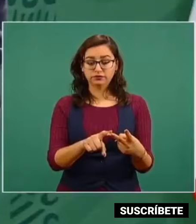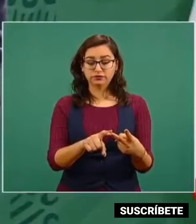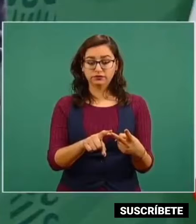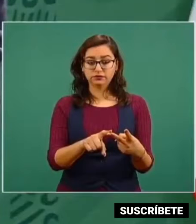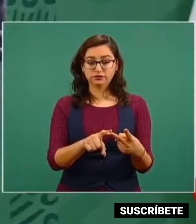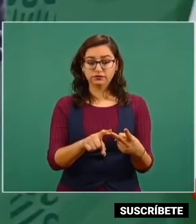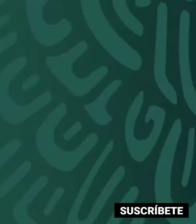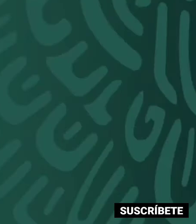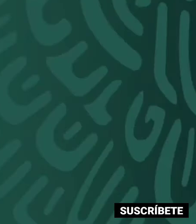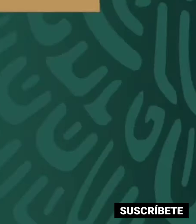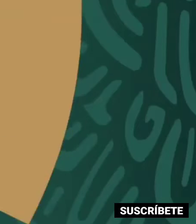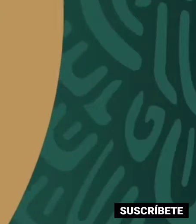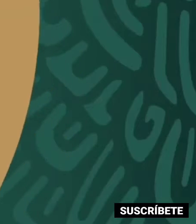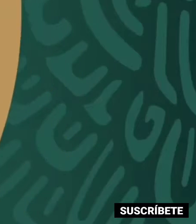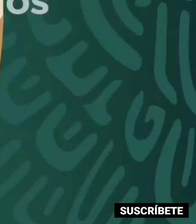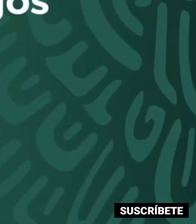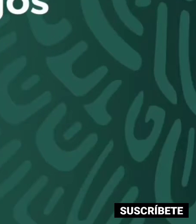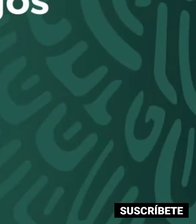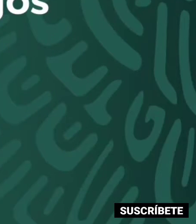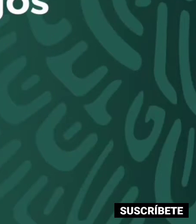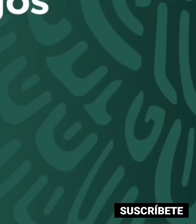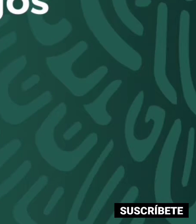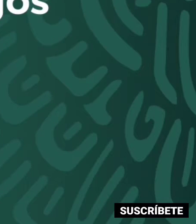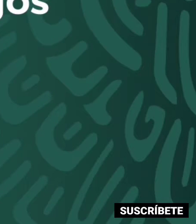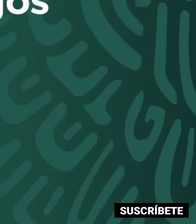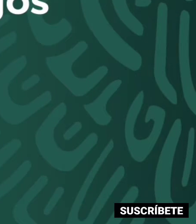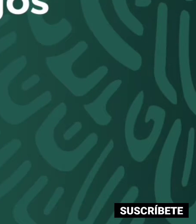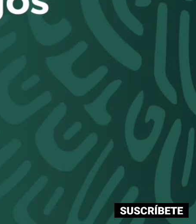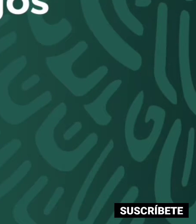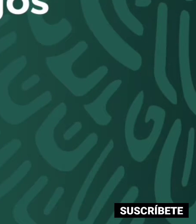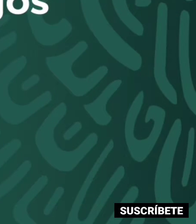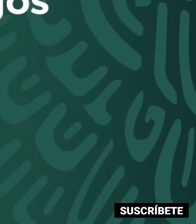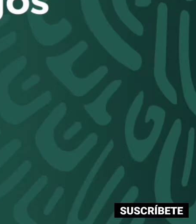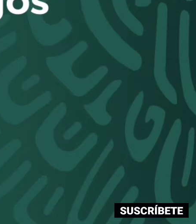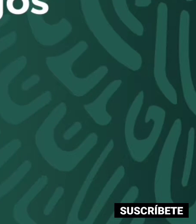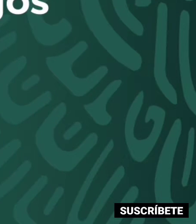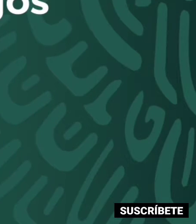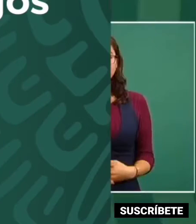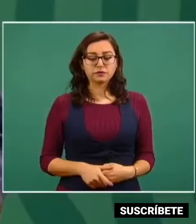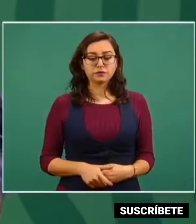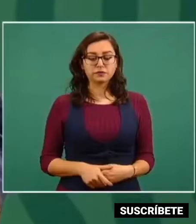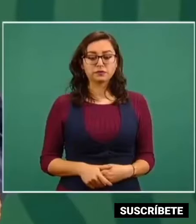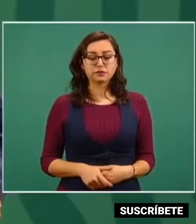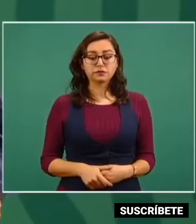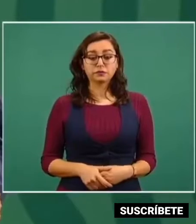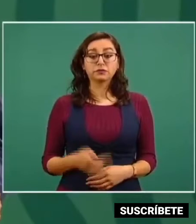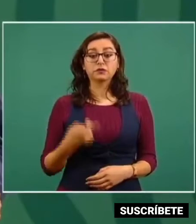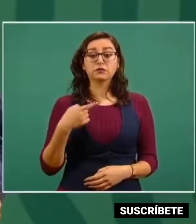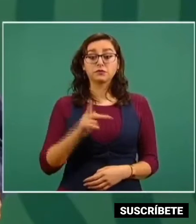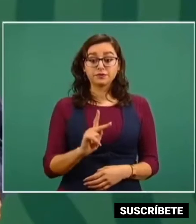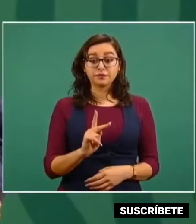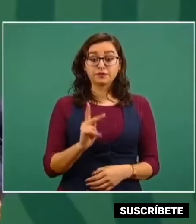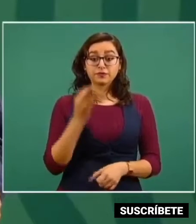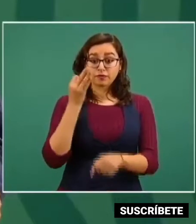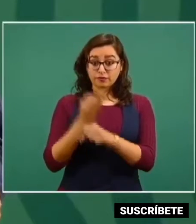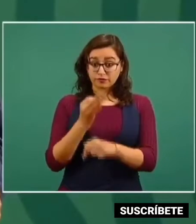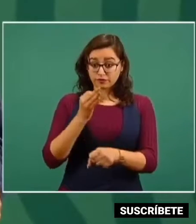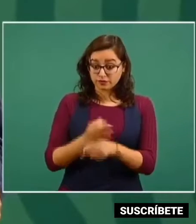apoya la decisión de la Fiscalía General en exonerar al exsecretario de la Defensa Nacional. La fiscalía ha actuado